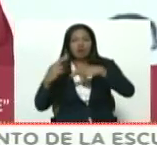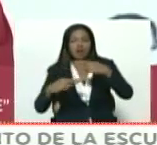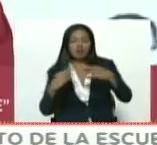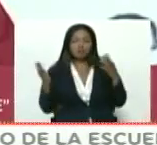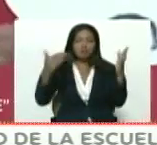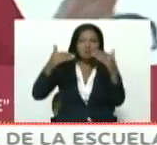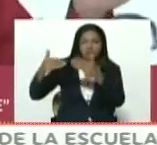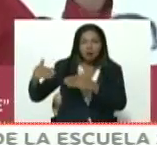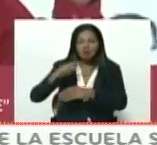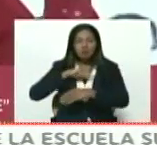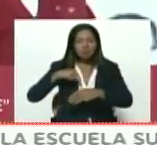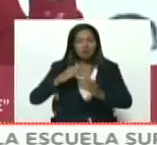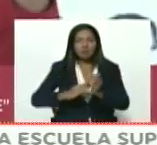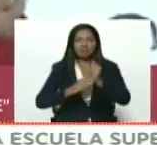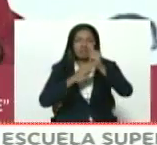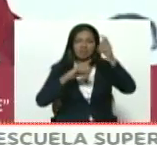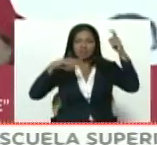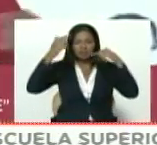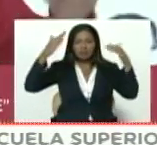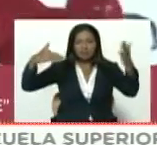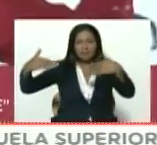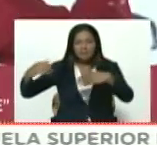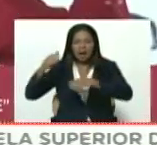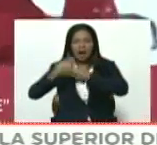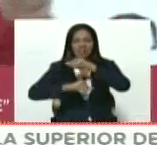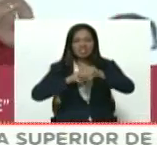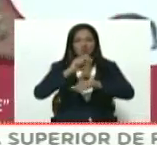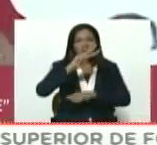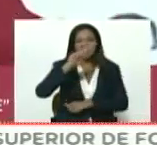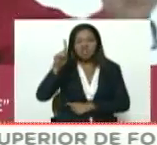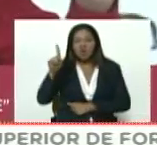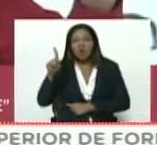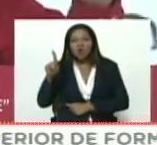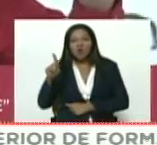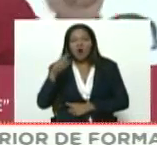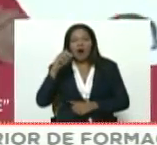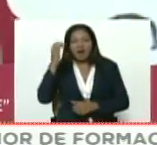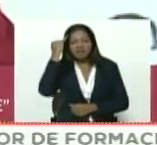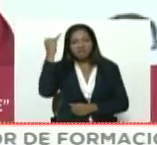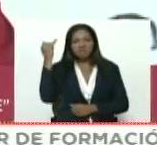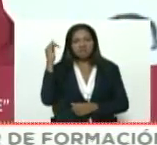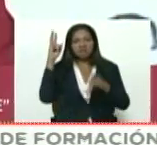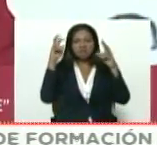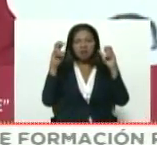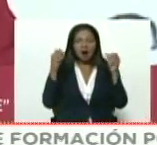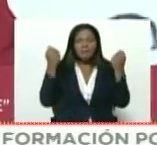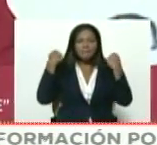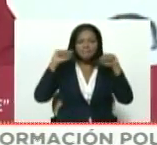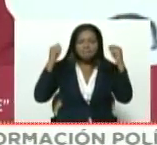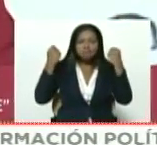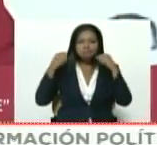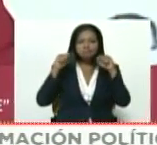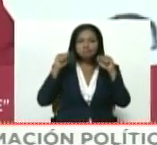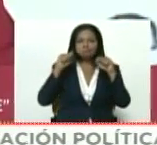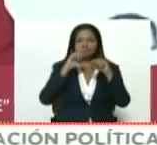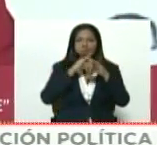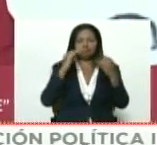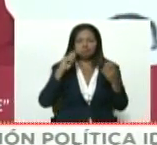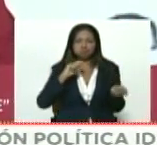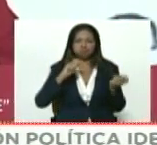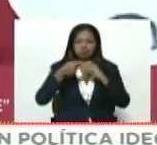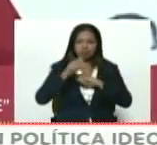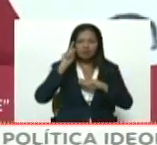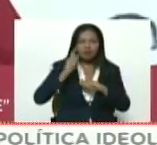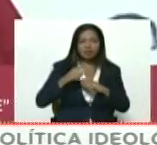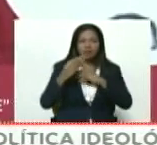el comandante Chávez y nos los trajo al siglo XXI. Ideas nuevas, prácticas nuevas, revolucionarias,